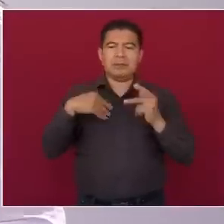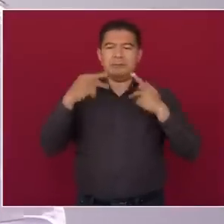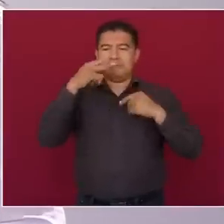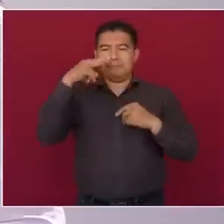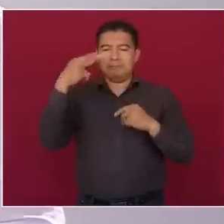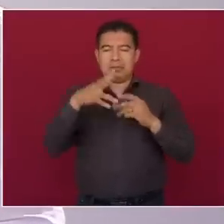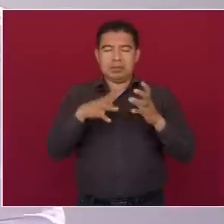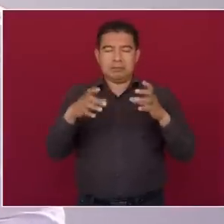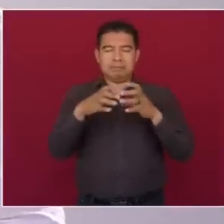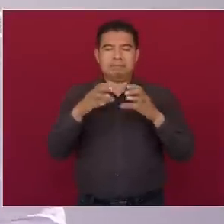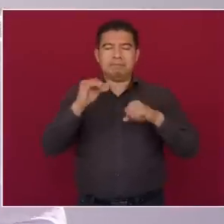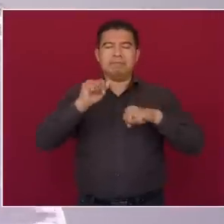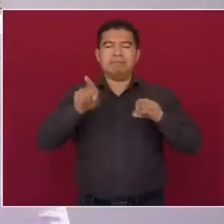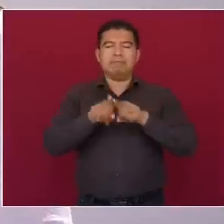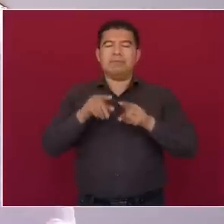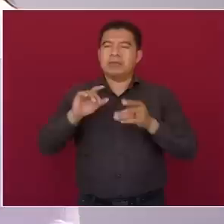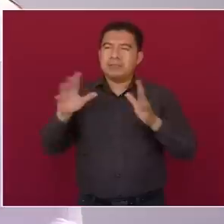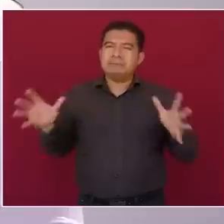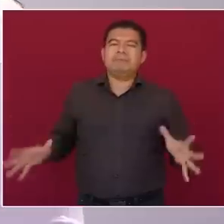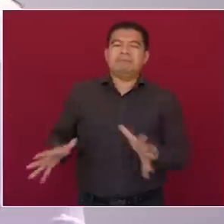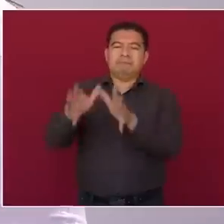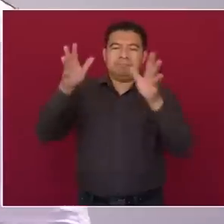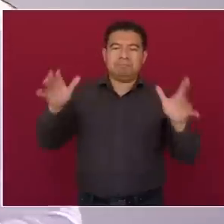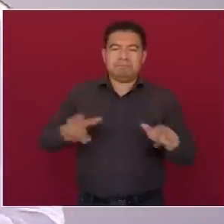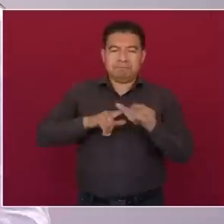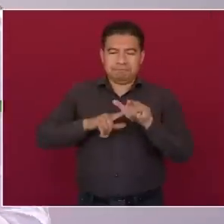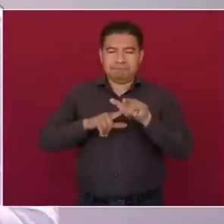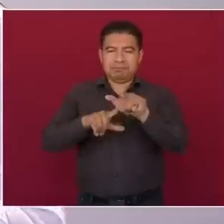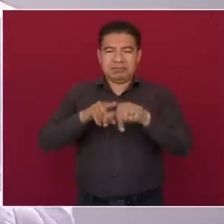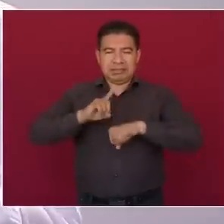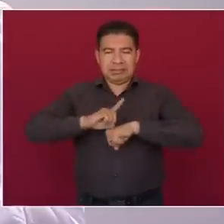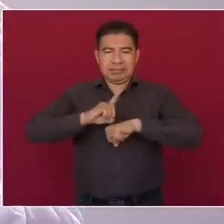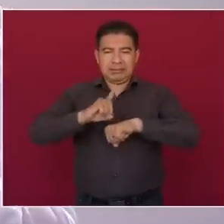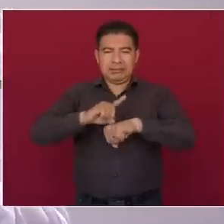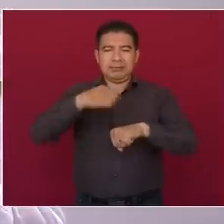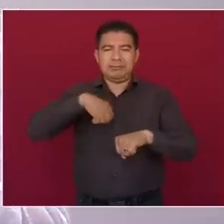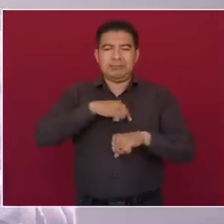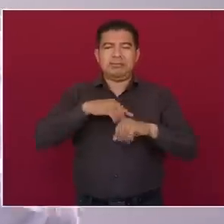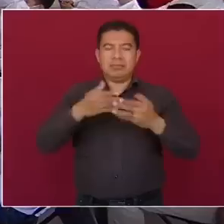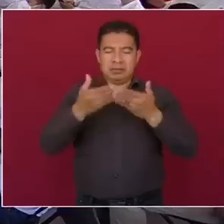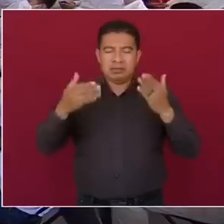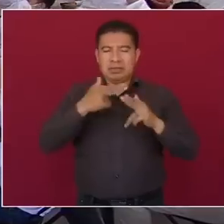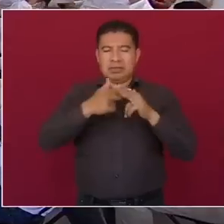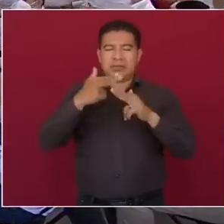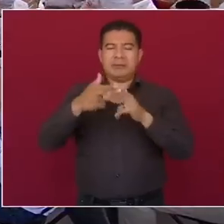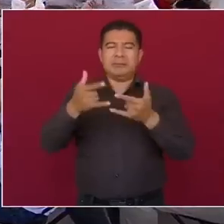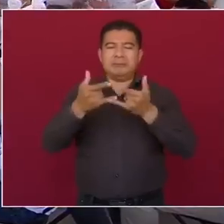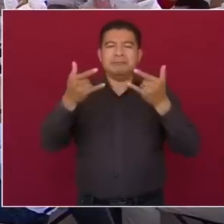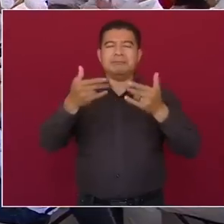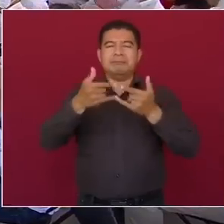y que nos han impulsado a continuar cada día. Hoy hacemos historia.